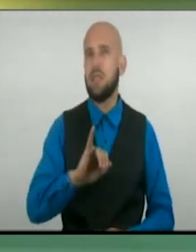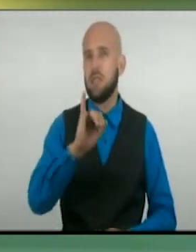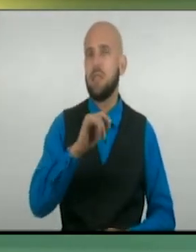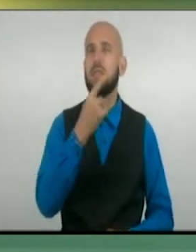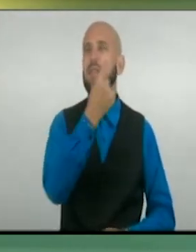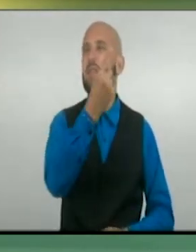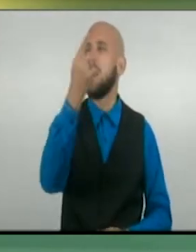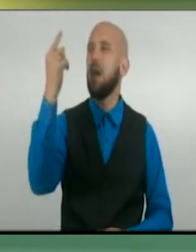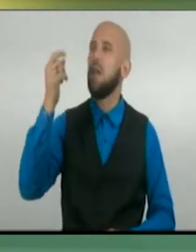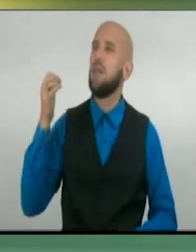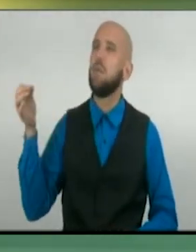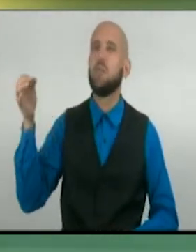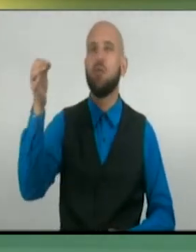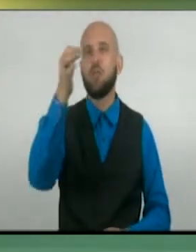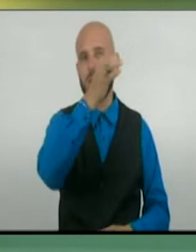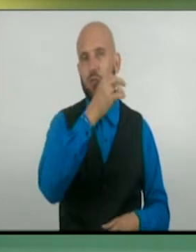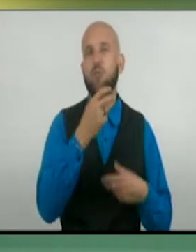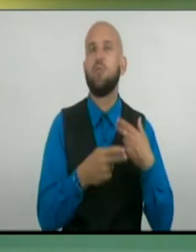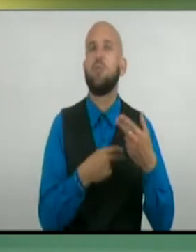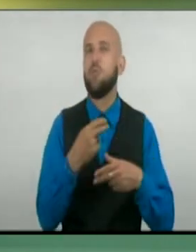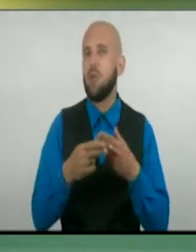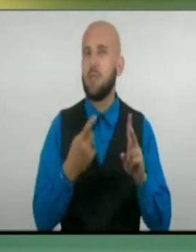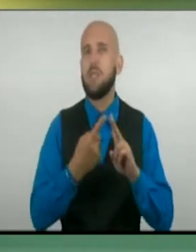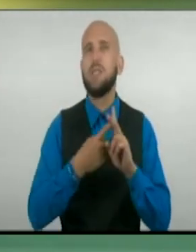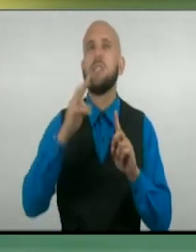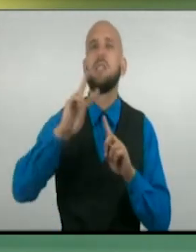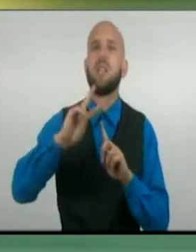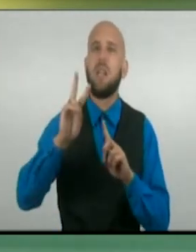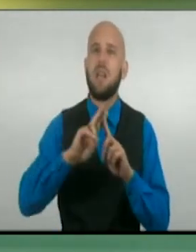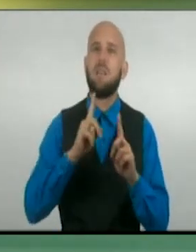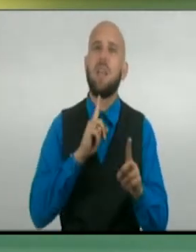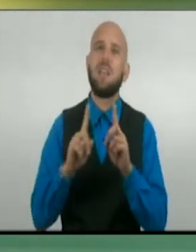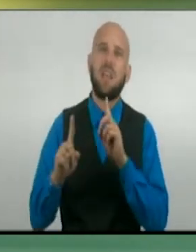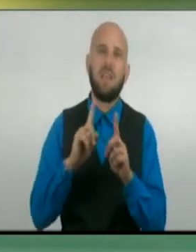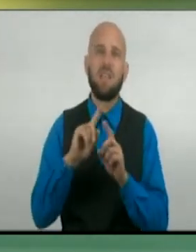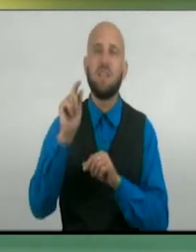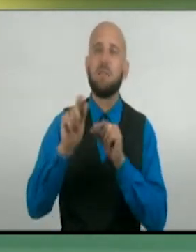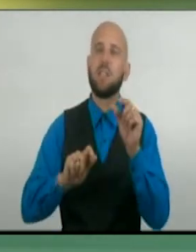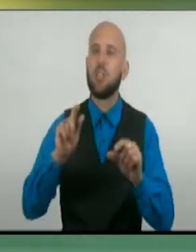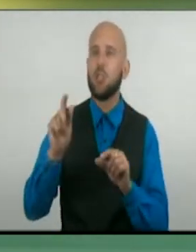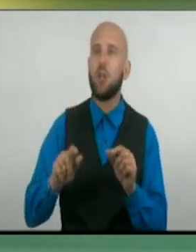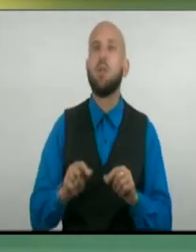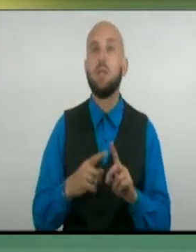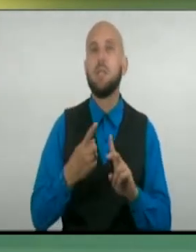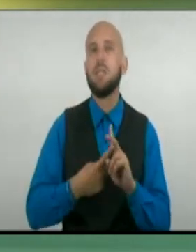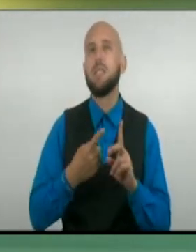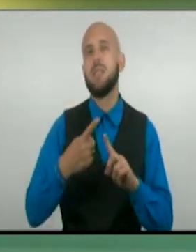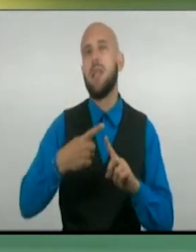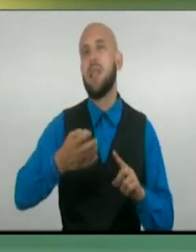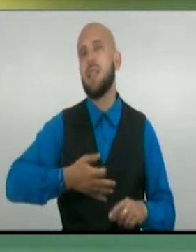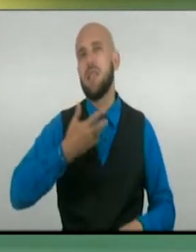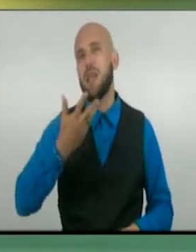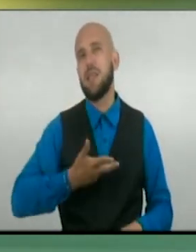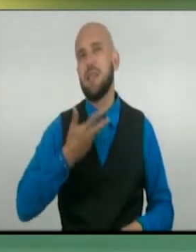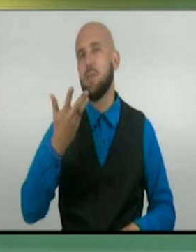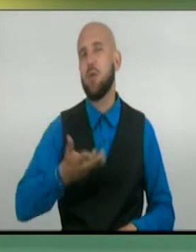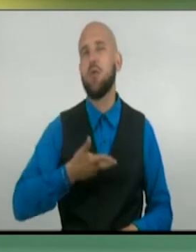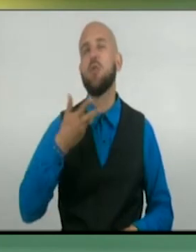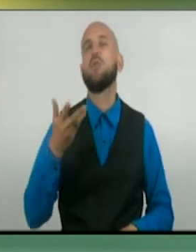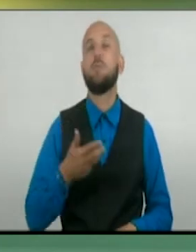cada municipio se hacen programas televisivos hacemos testimonios este año queremos